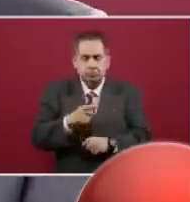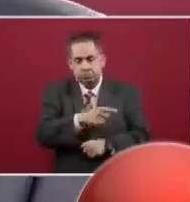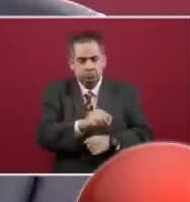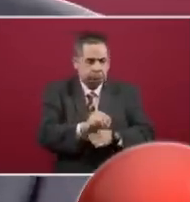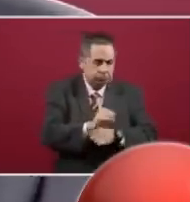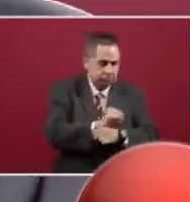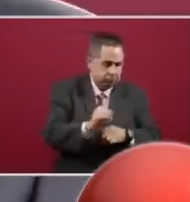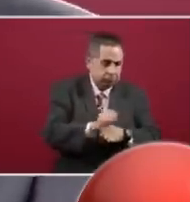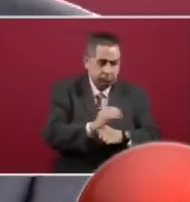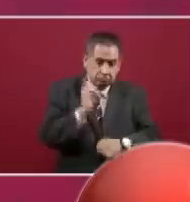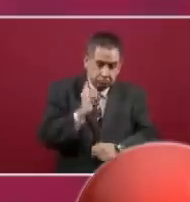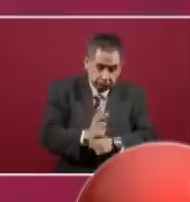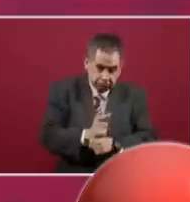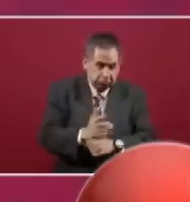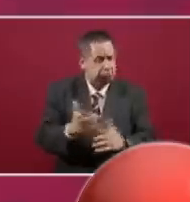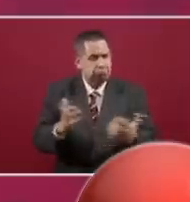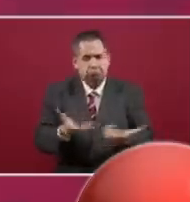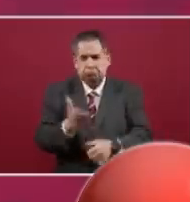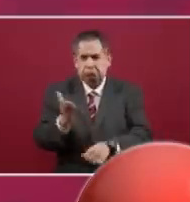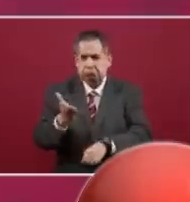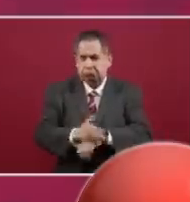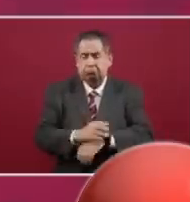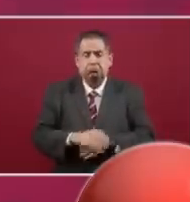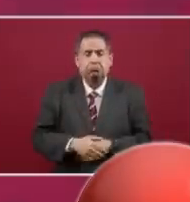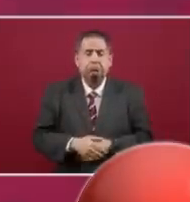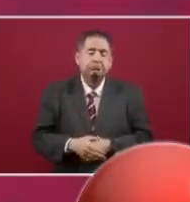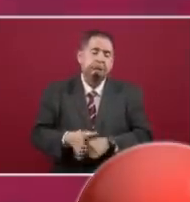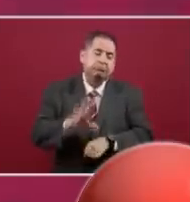investigue y actúe. Cero tolerancia en la corrupción.